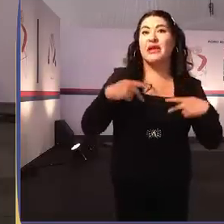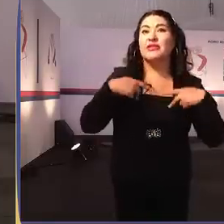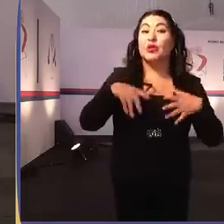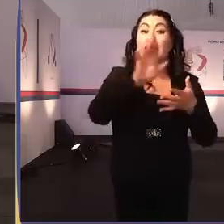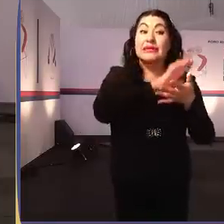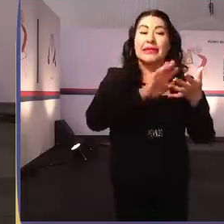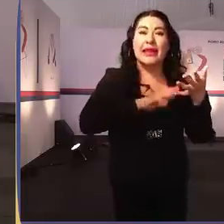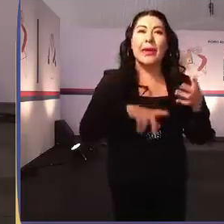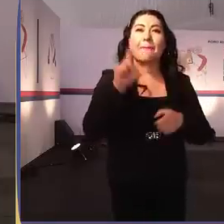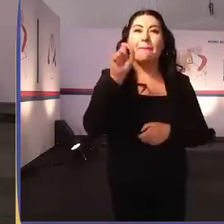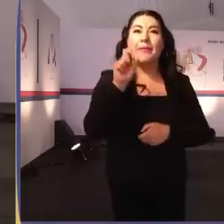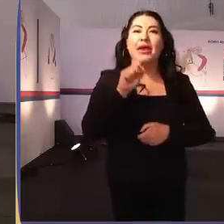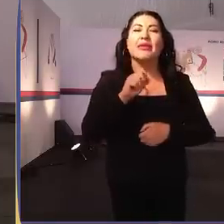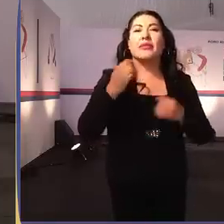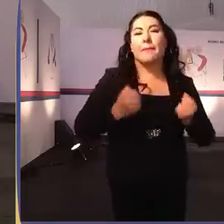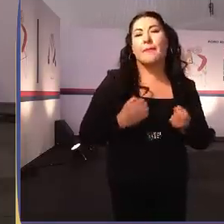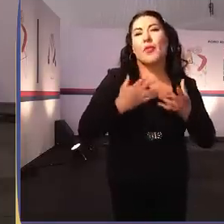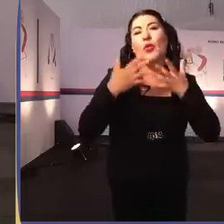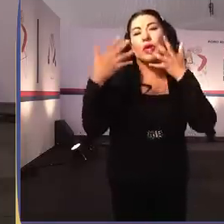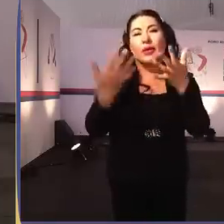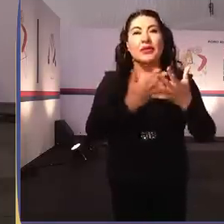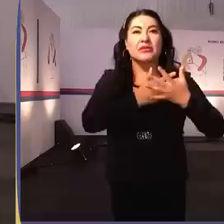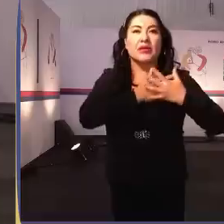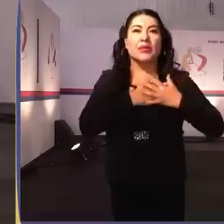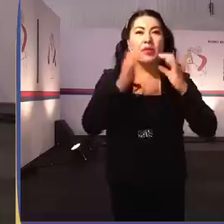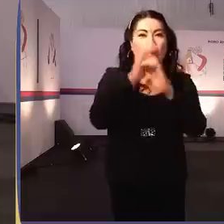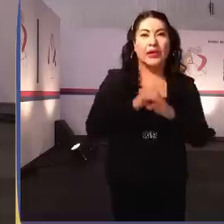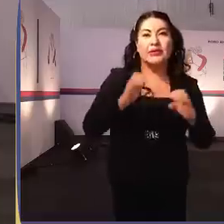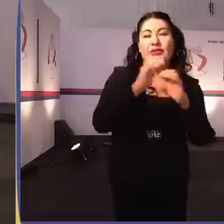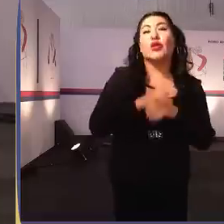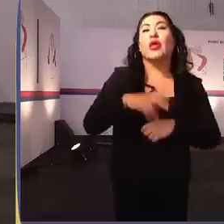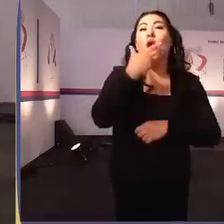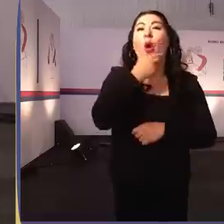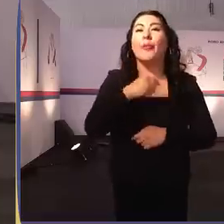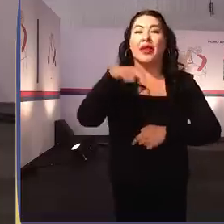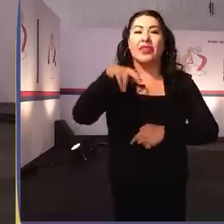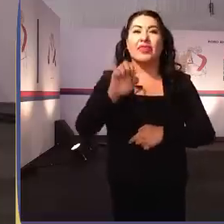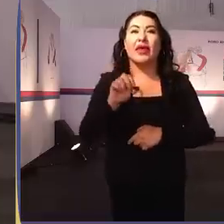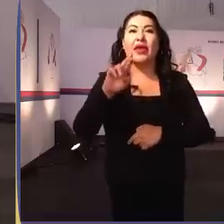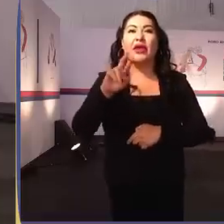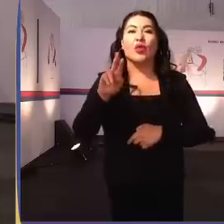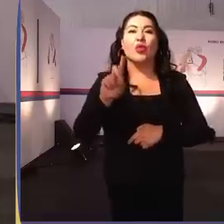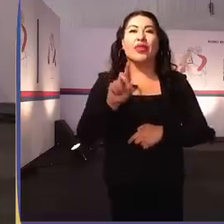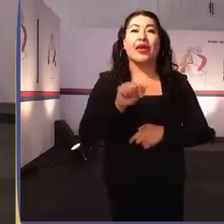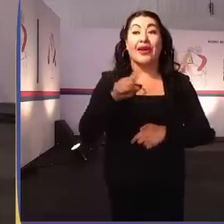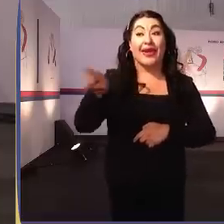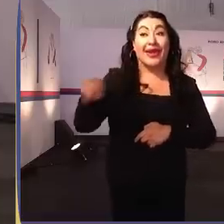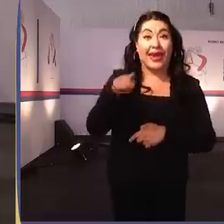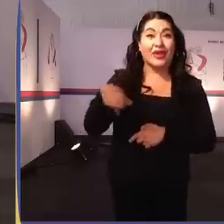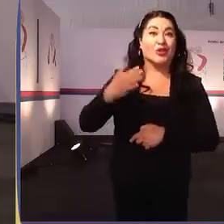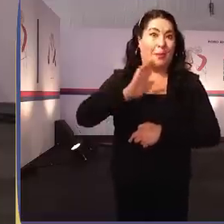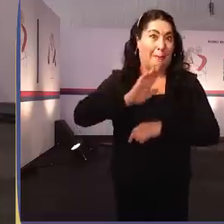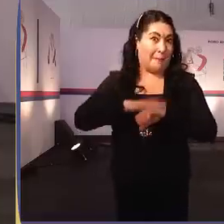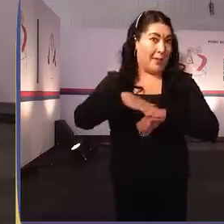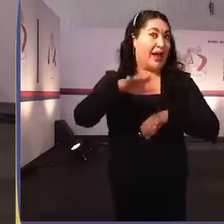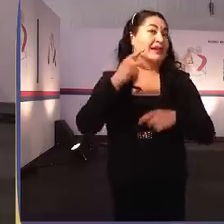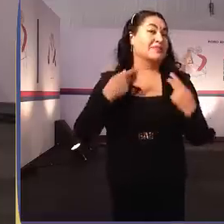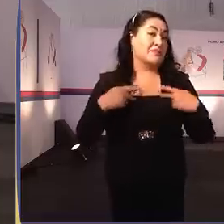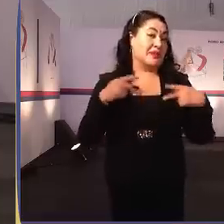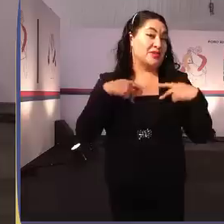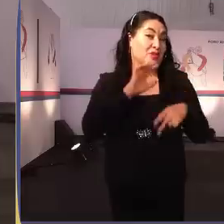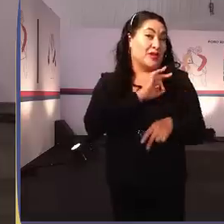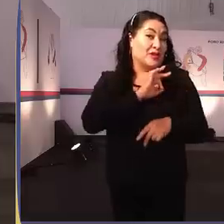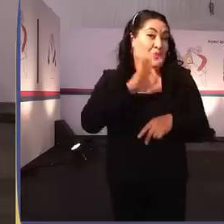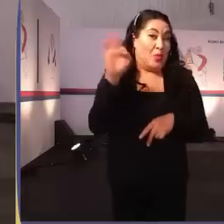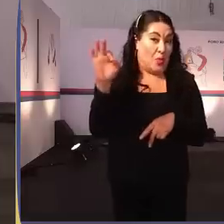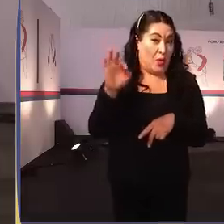leído los 20 poemas de amor y una canción desesperada de Neruda, ligan más. Hay